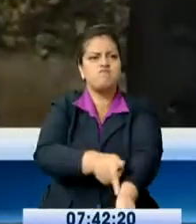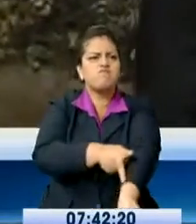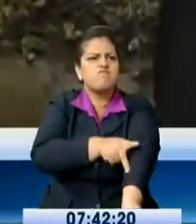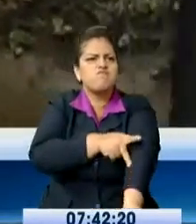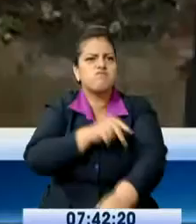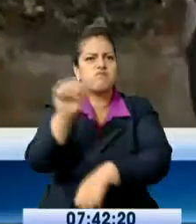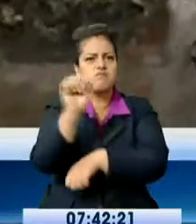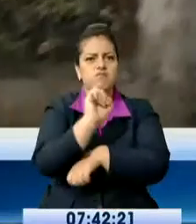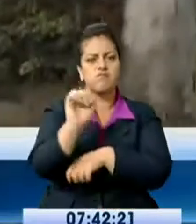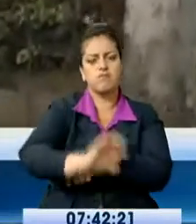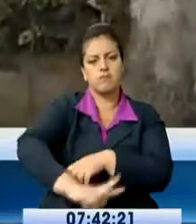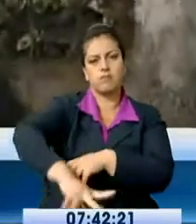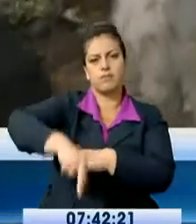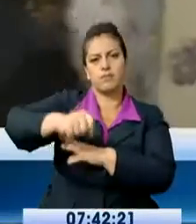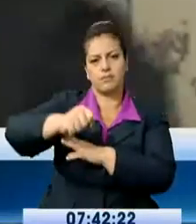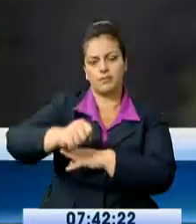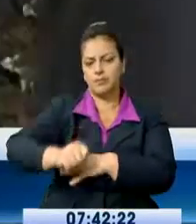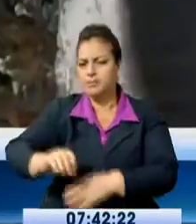automotores.